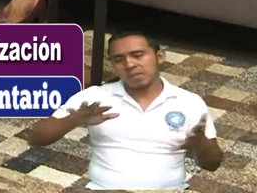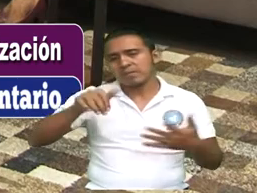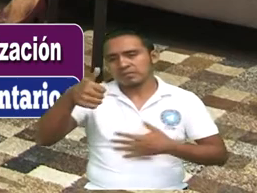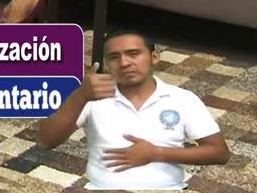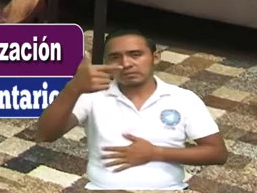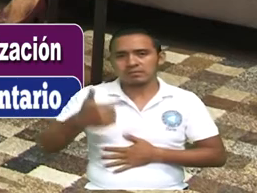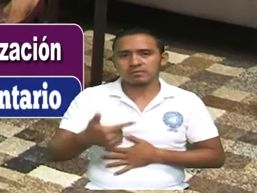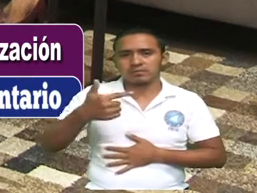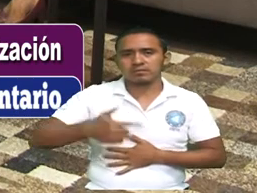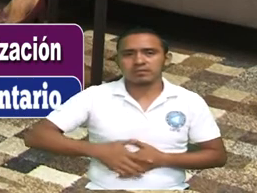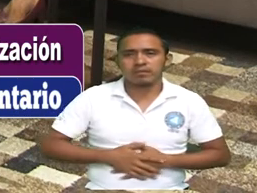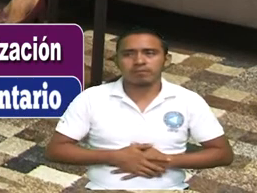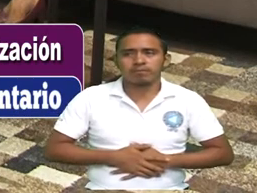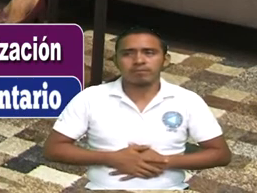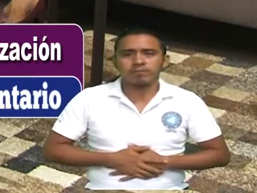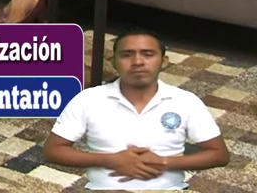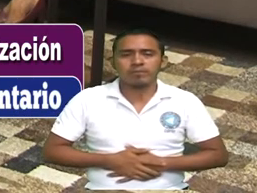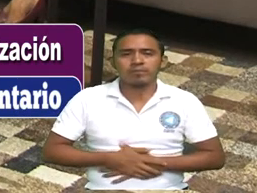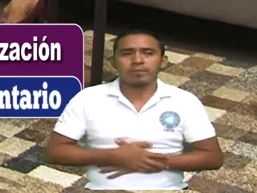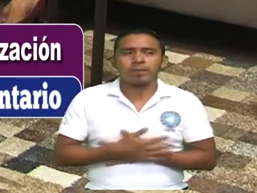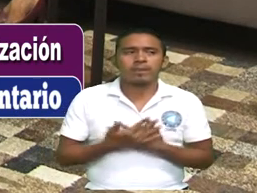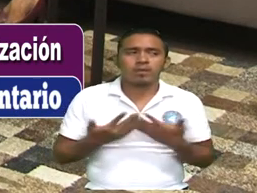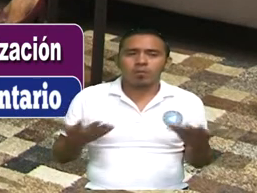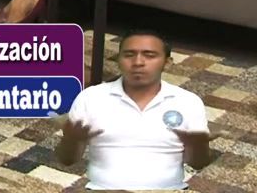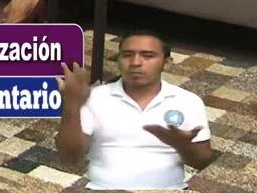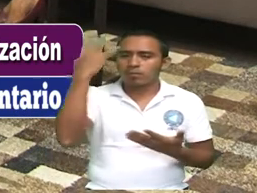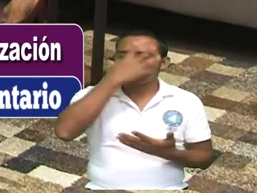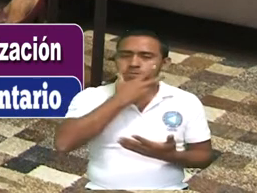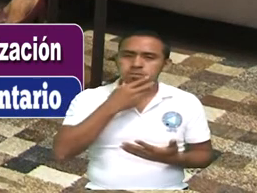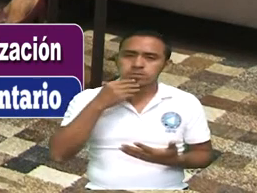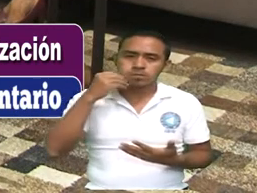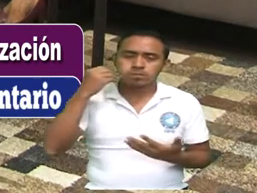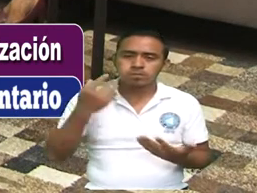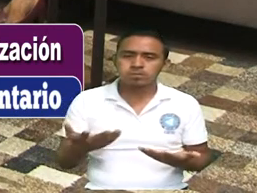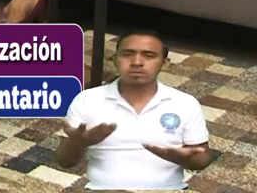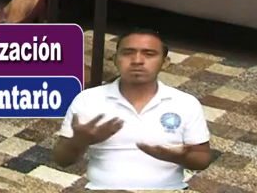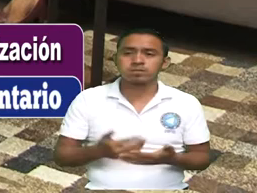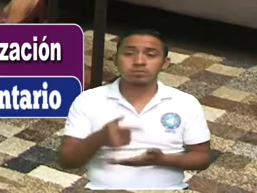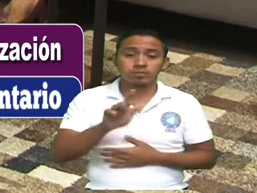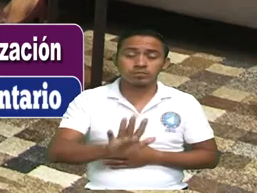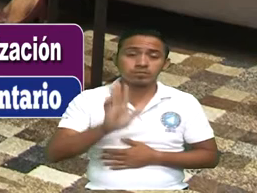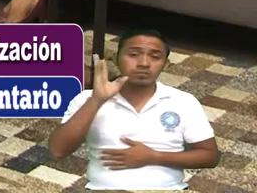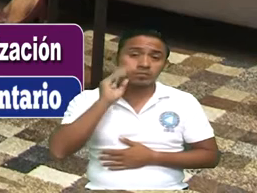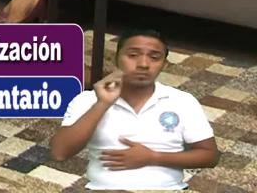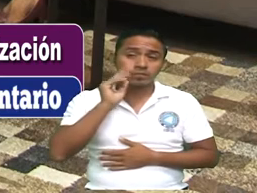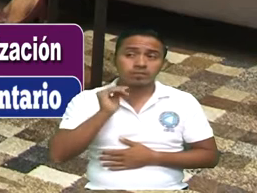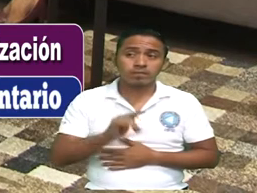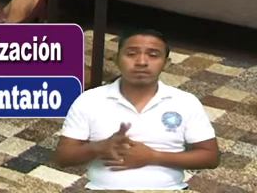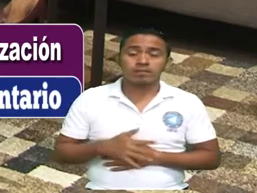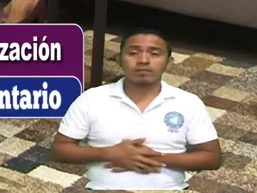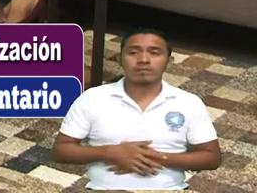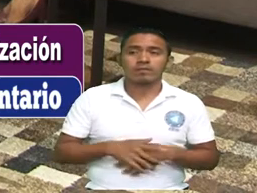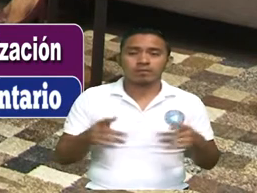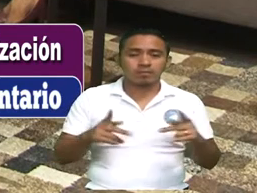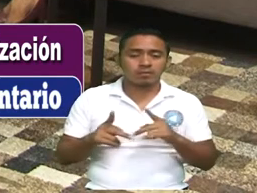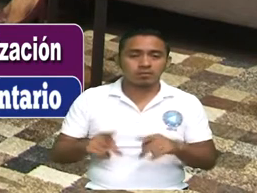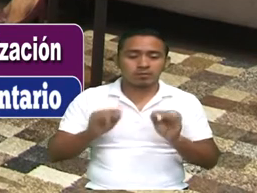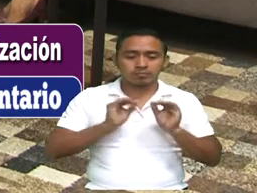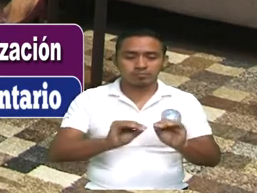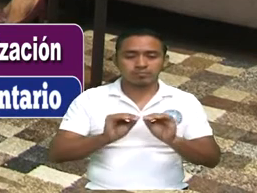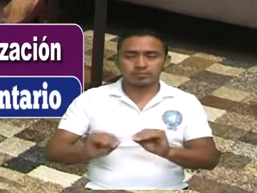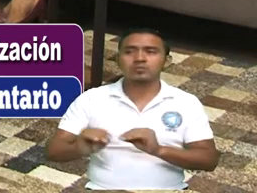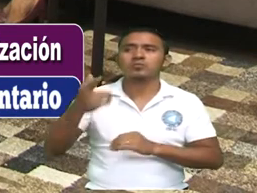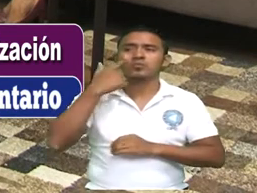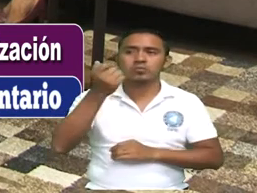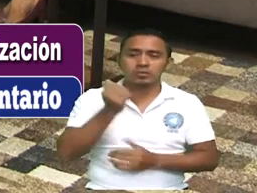grado. Claro, y qué bonito también en esa experiencia, que los mismos alfabetizadores también